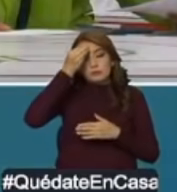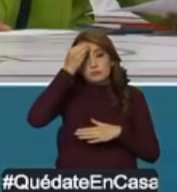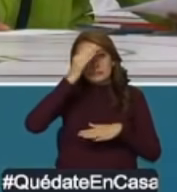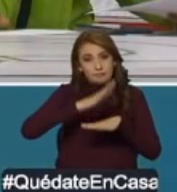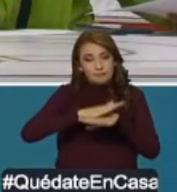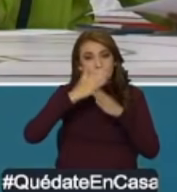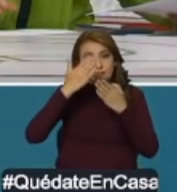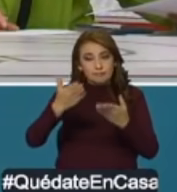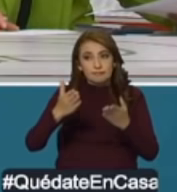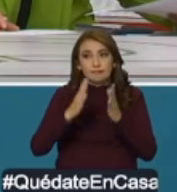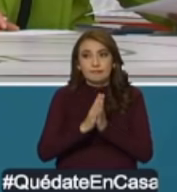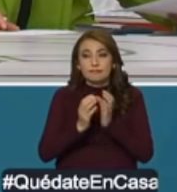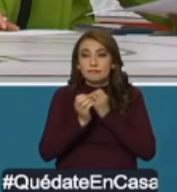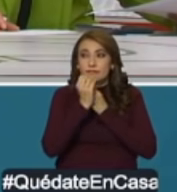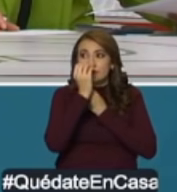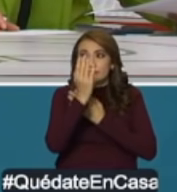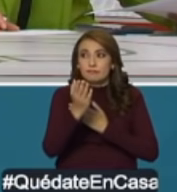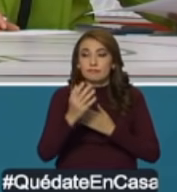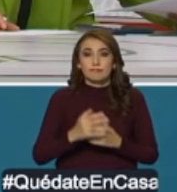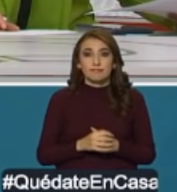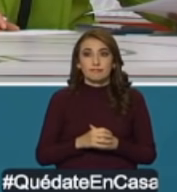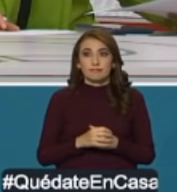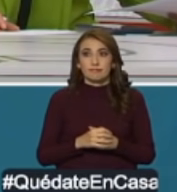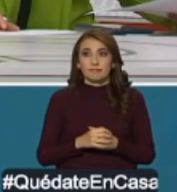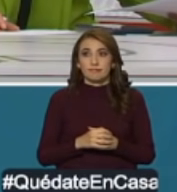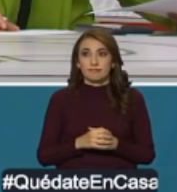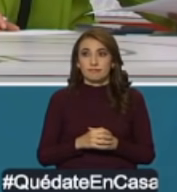tardes, ministra. Le escuchamos con su informe.